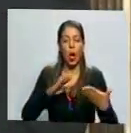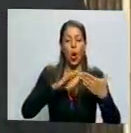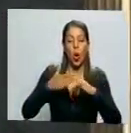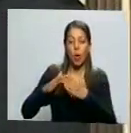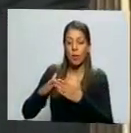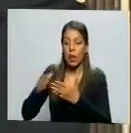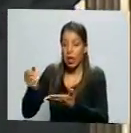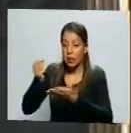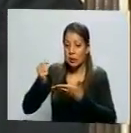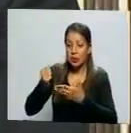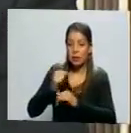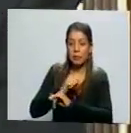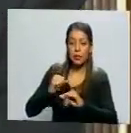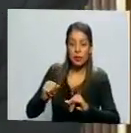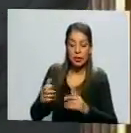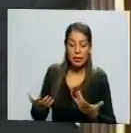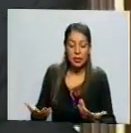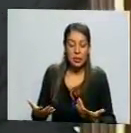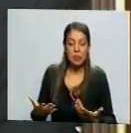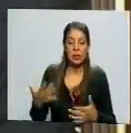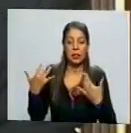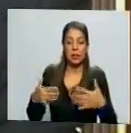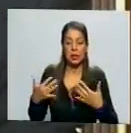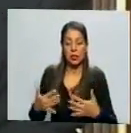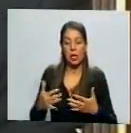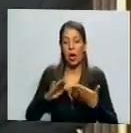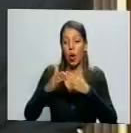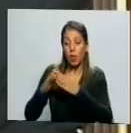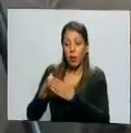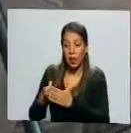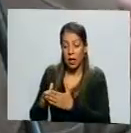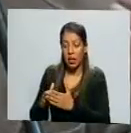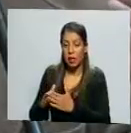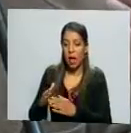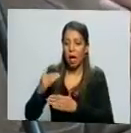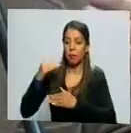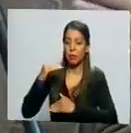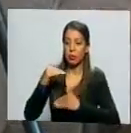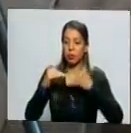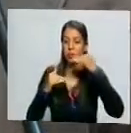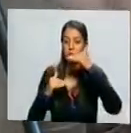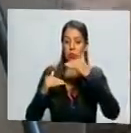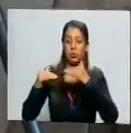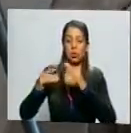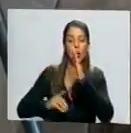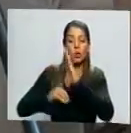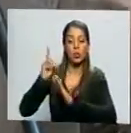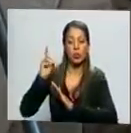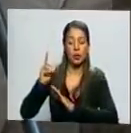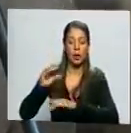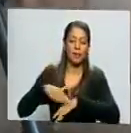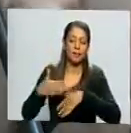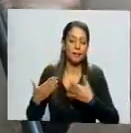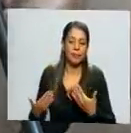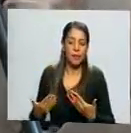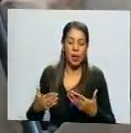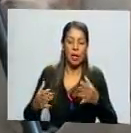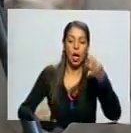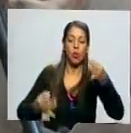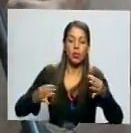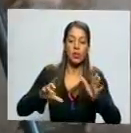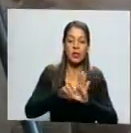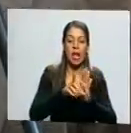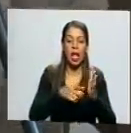popular no logró, en definitiva, mayores avances, porque los propios instrumentos